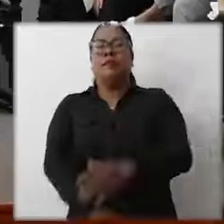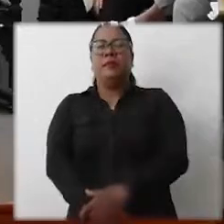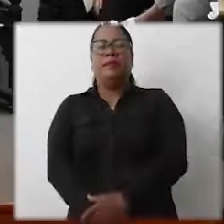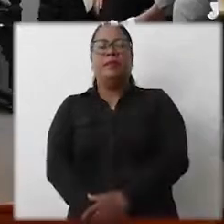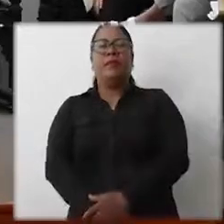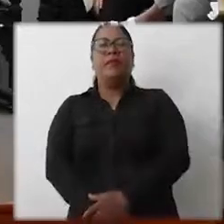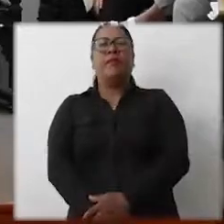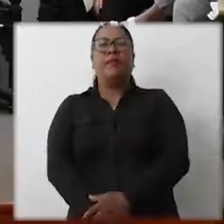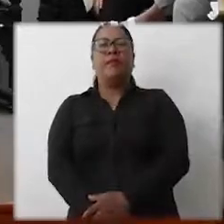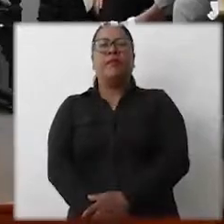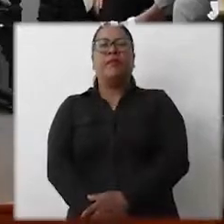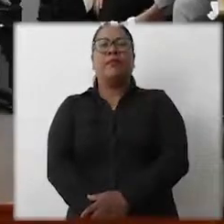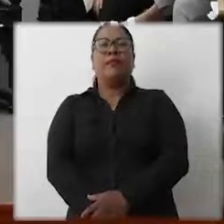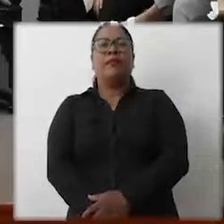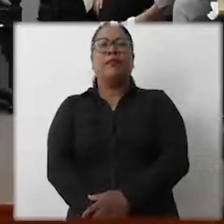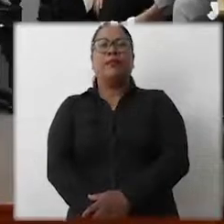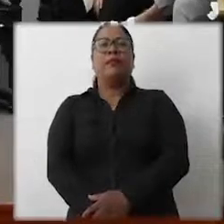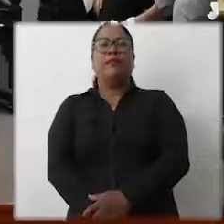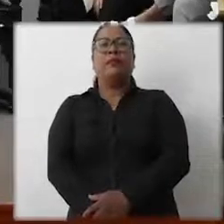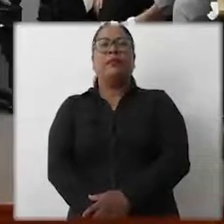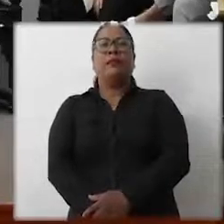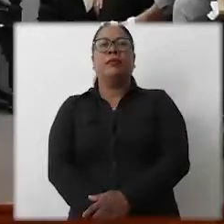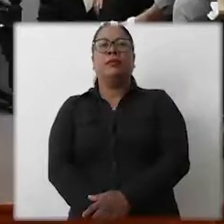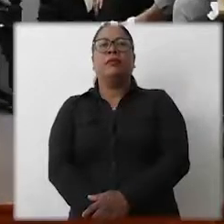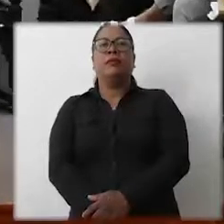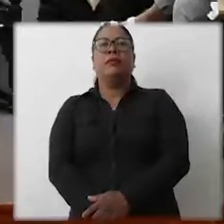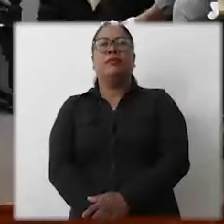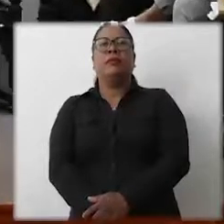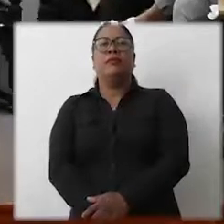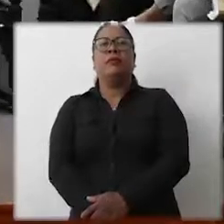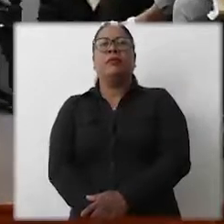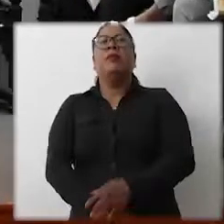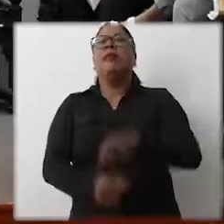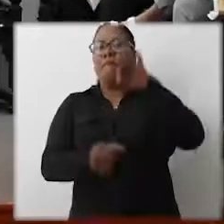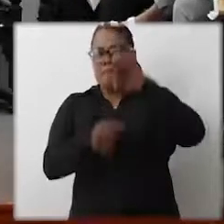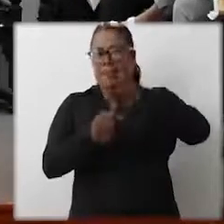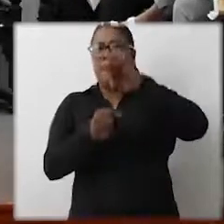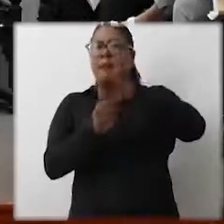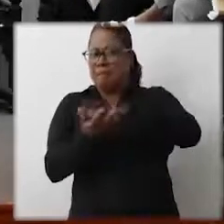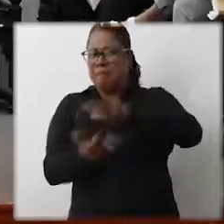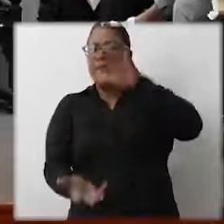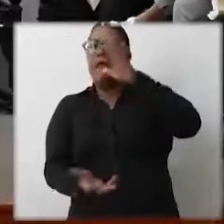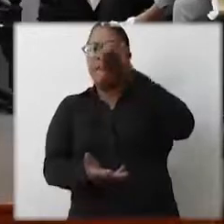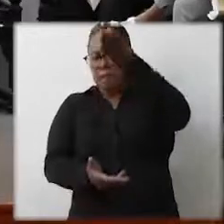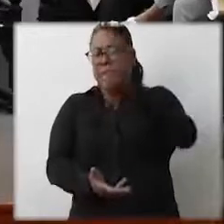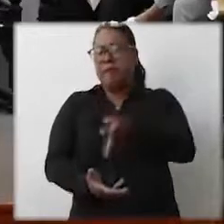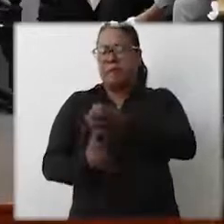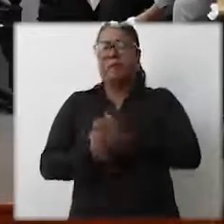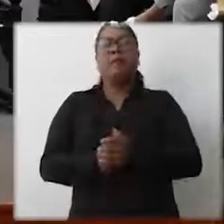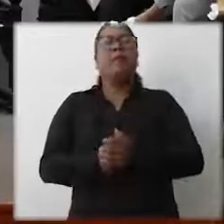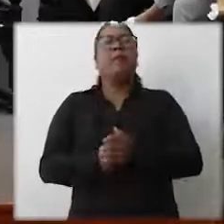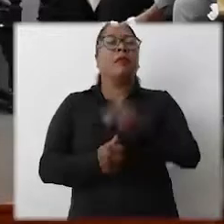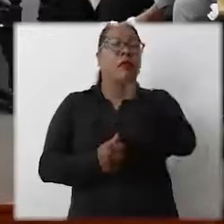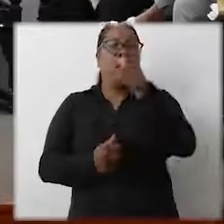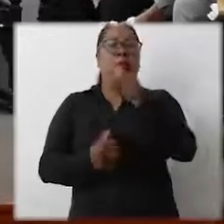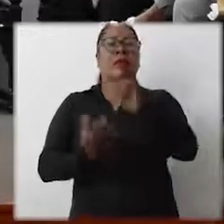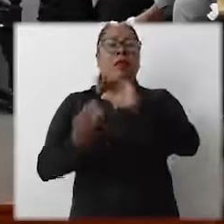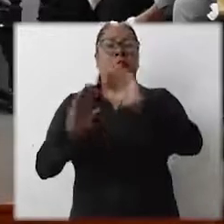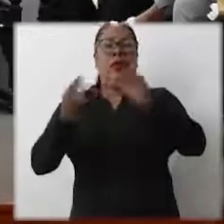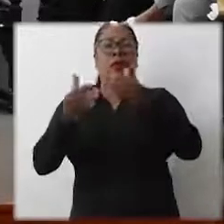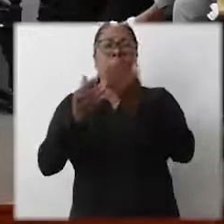5/2022, de fecha 11 de febrero del 2022, suscrito por la regidora de Derechos Humanos y Asuntos Indígenas de este honorable